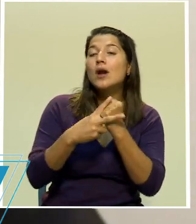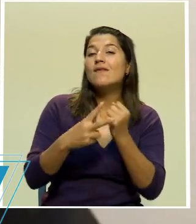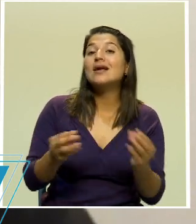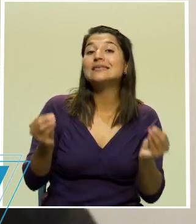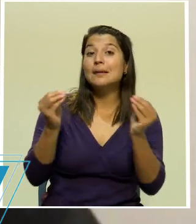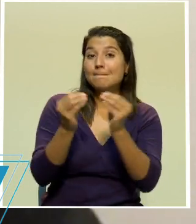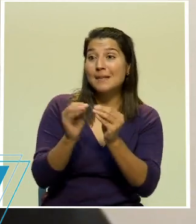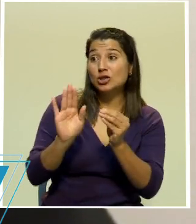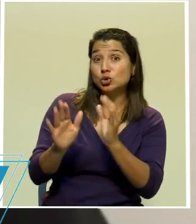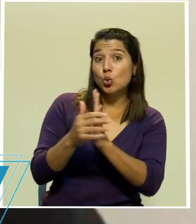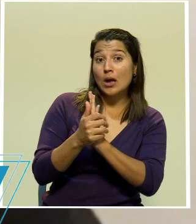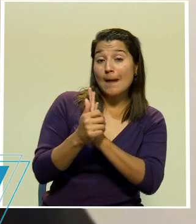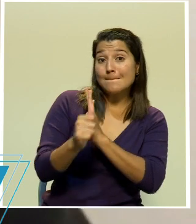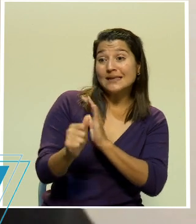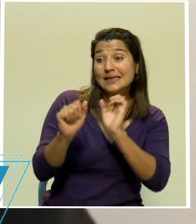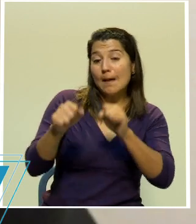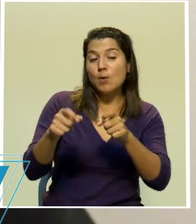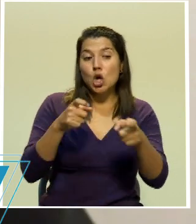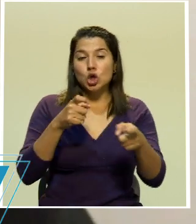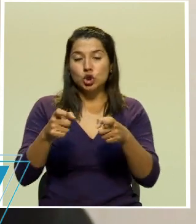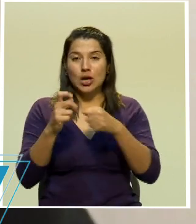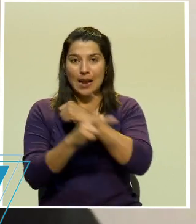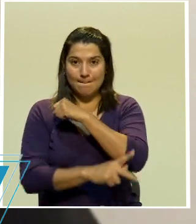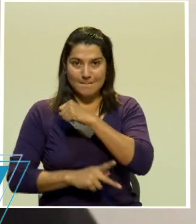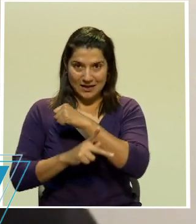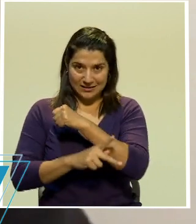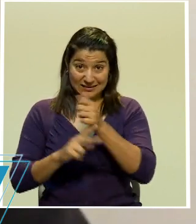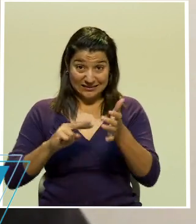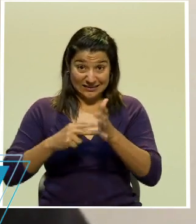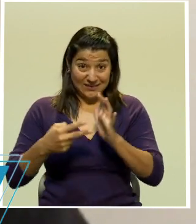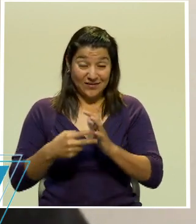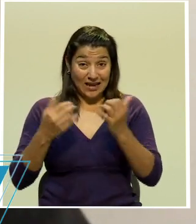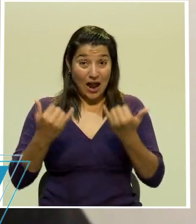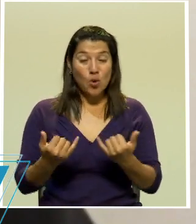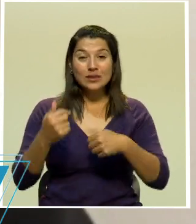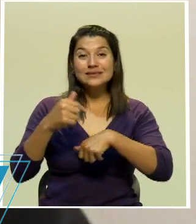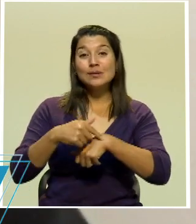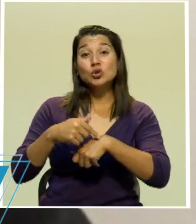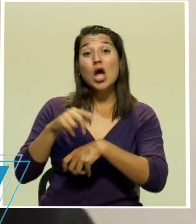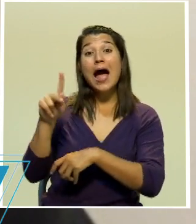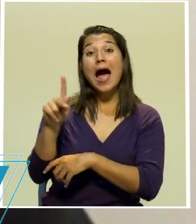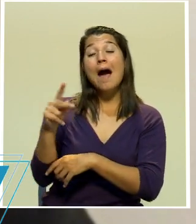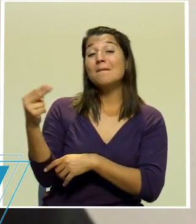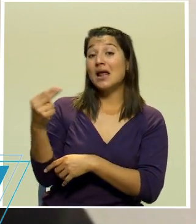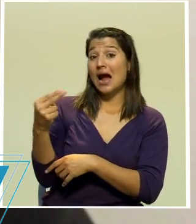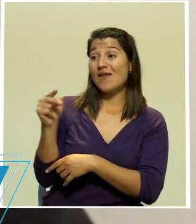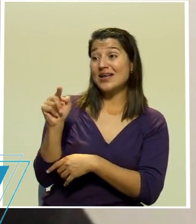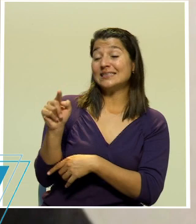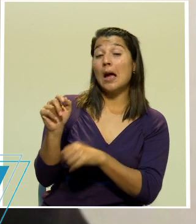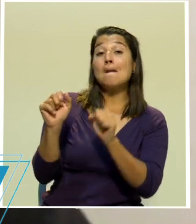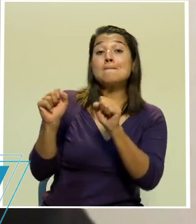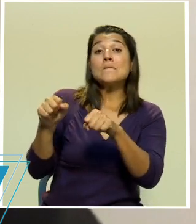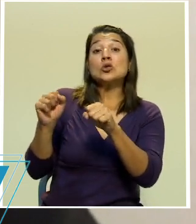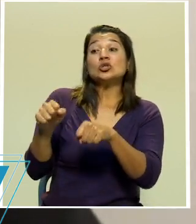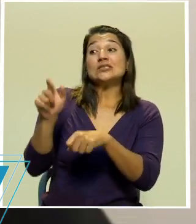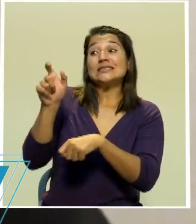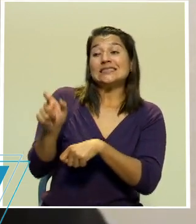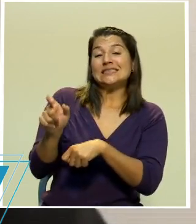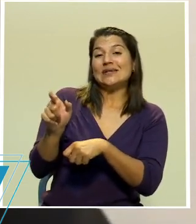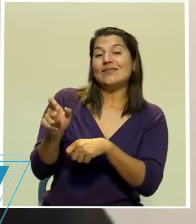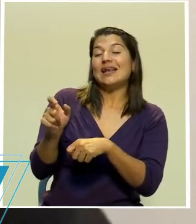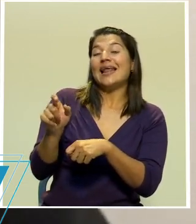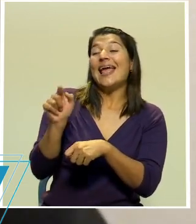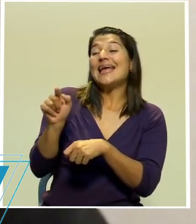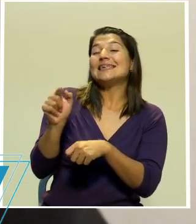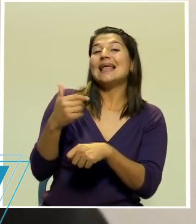su capacidad de gobernar el país. Es decir, en este momento Kamala Harris es posiblemente la persona con más